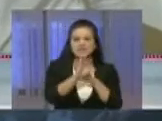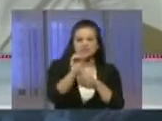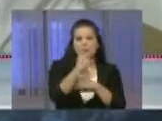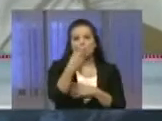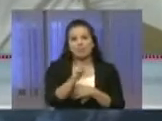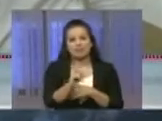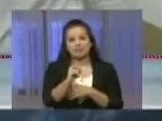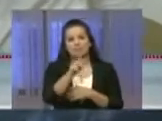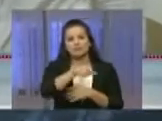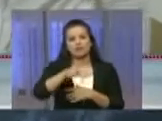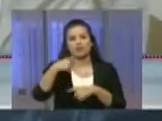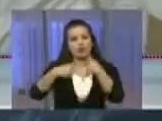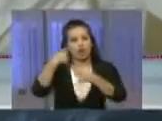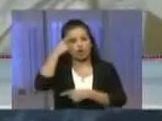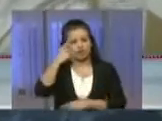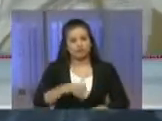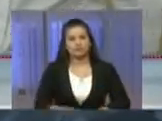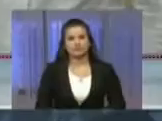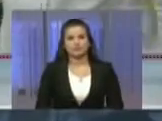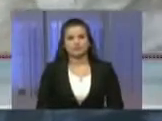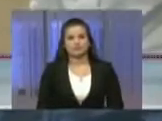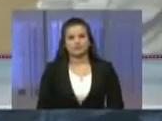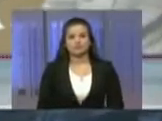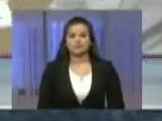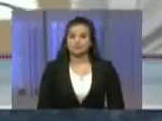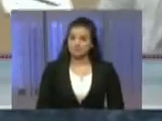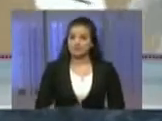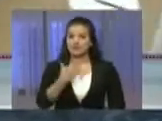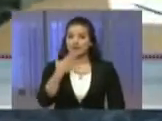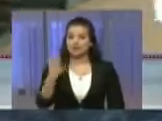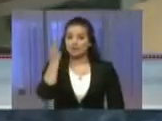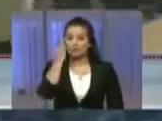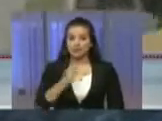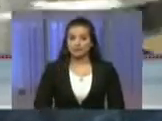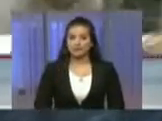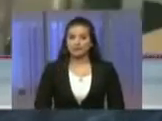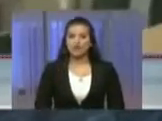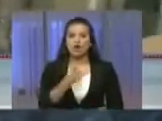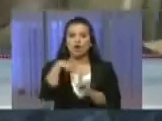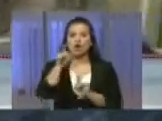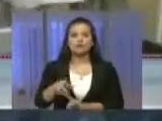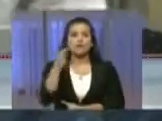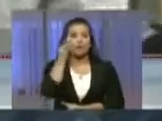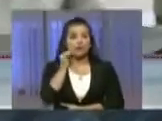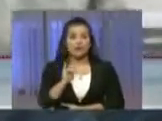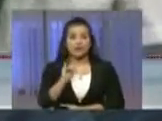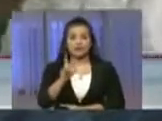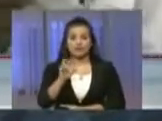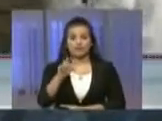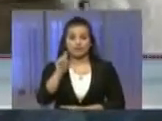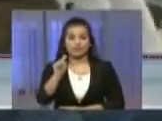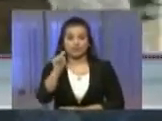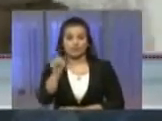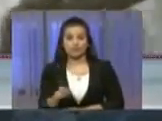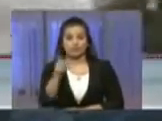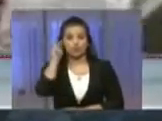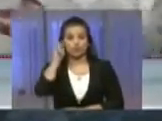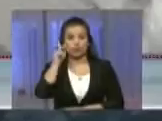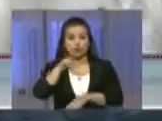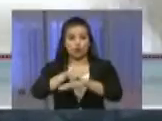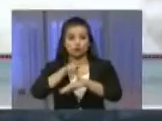cada día bueno Gracias vamos a ver que en doctora que está